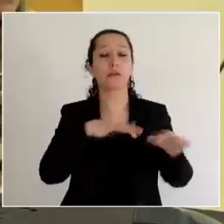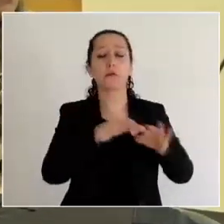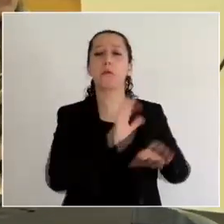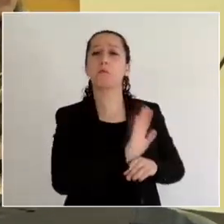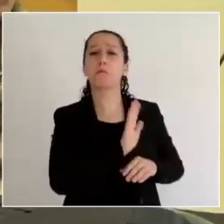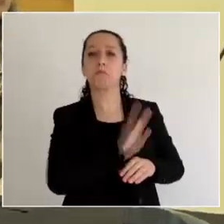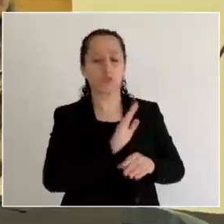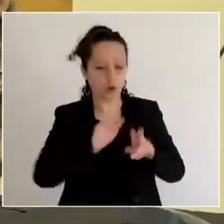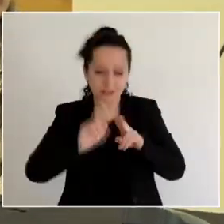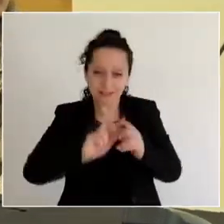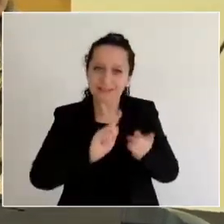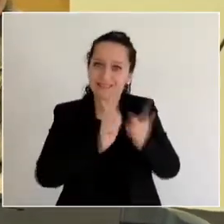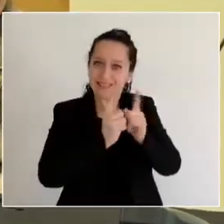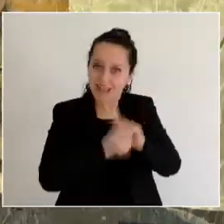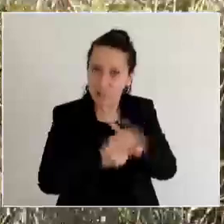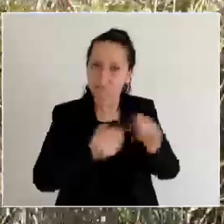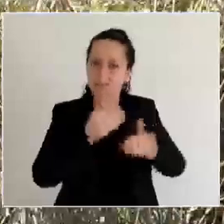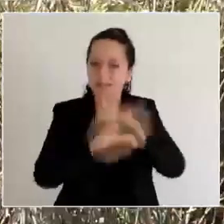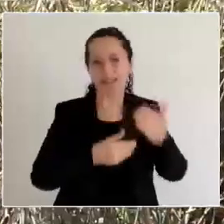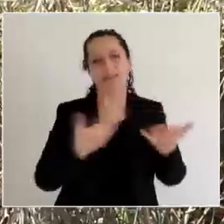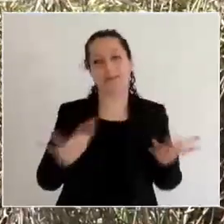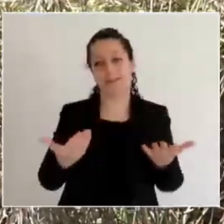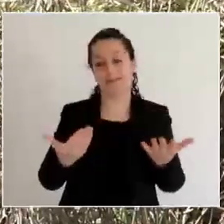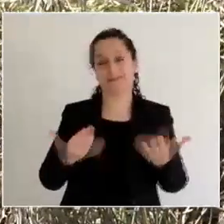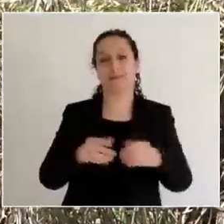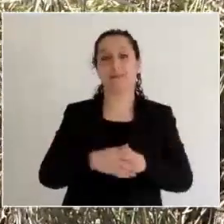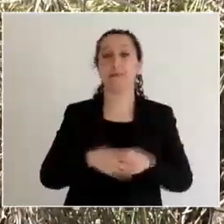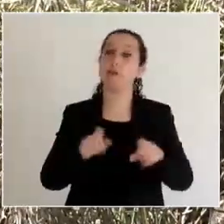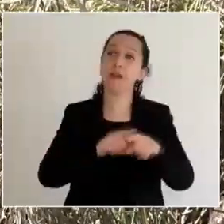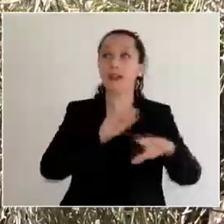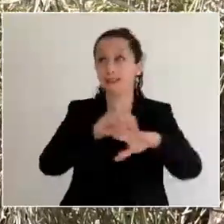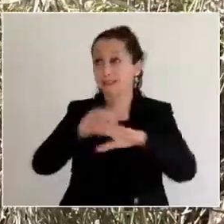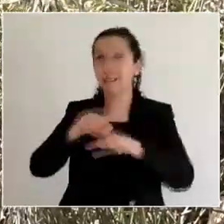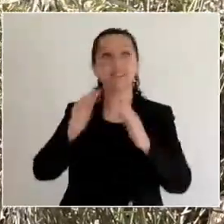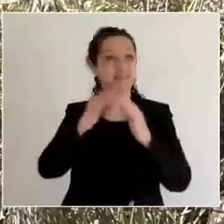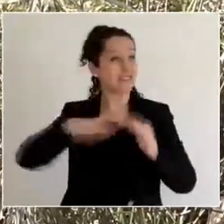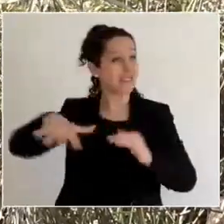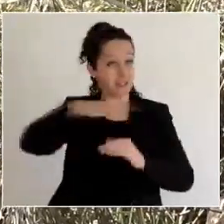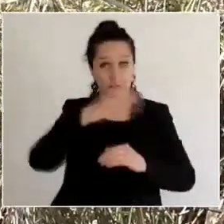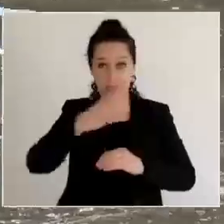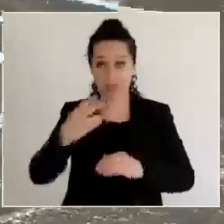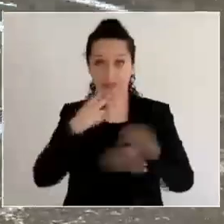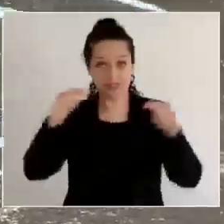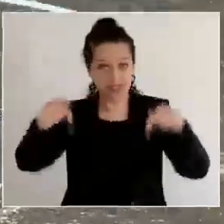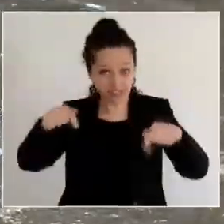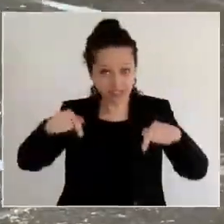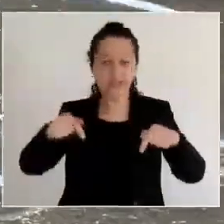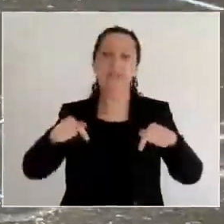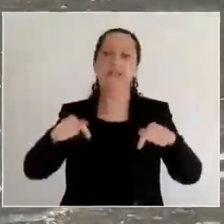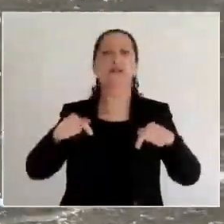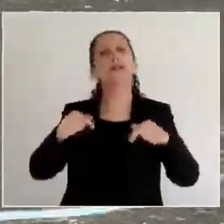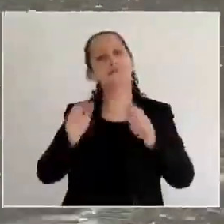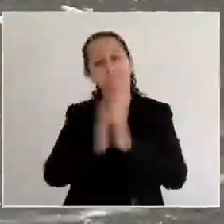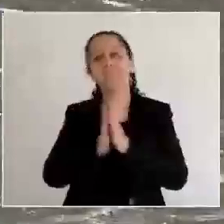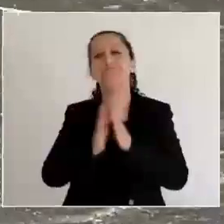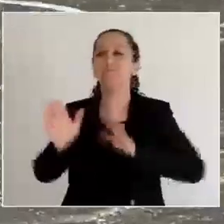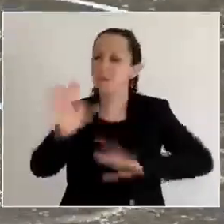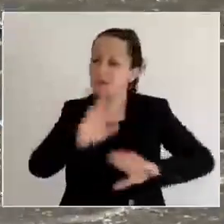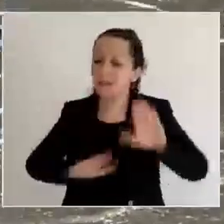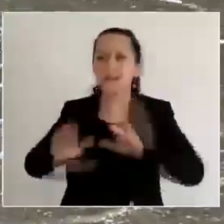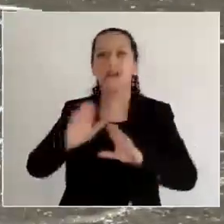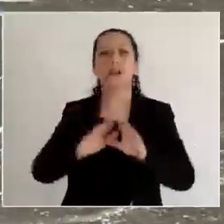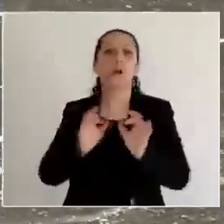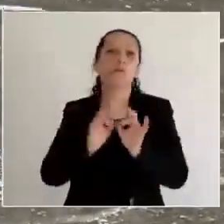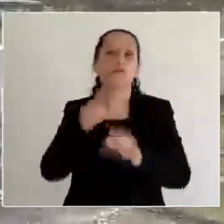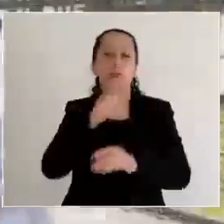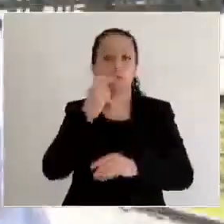este proceso. Así que un llamado a los vecinos y vecinas de proteger, cuidar,